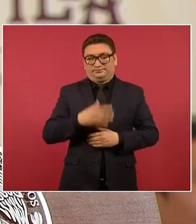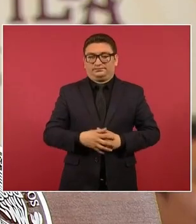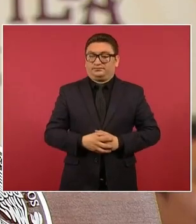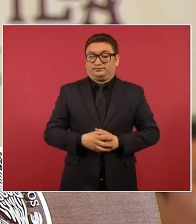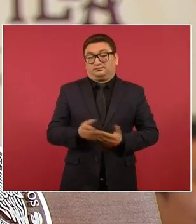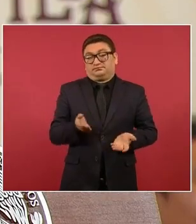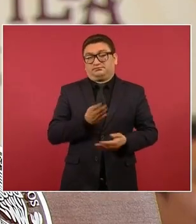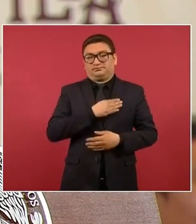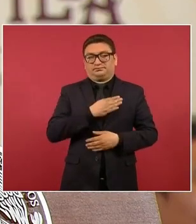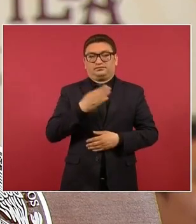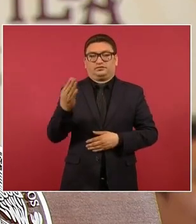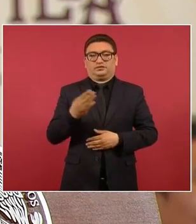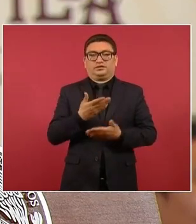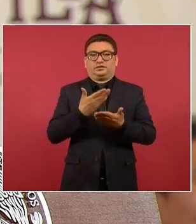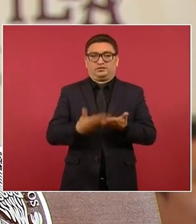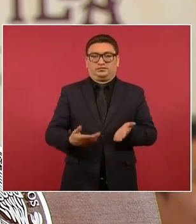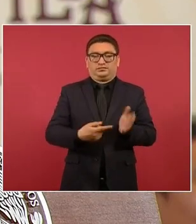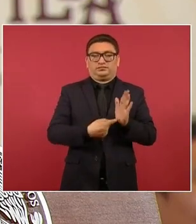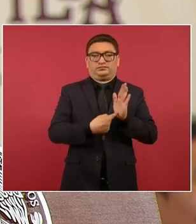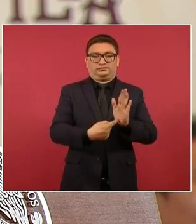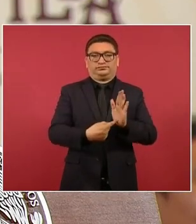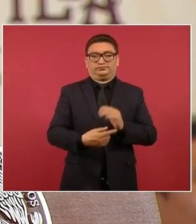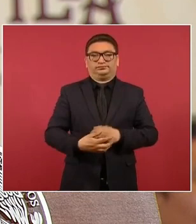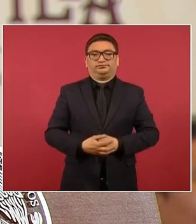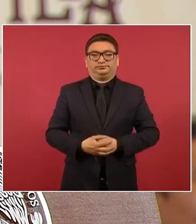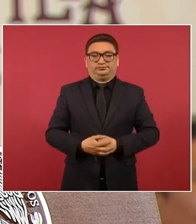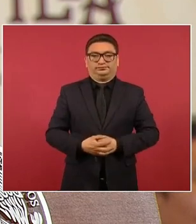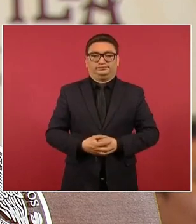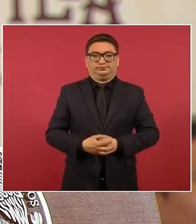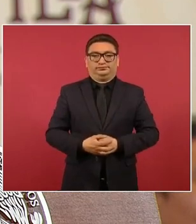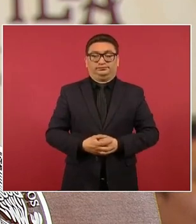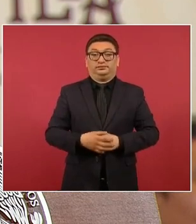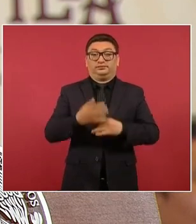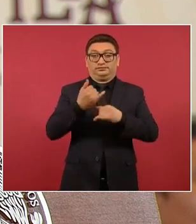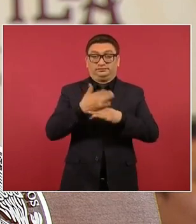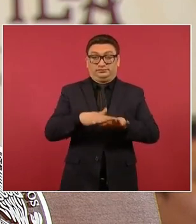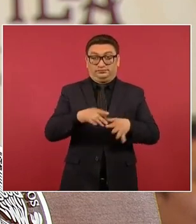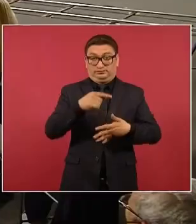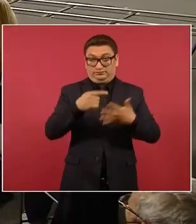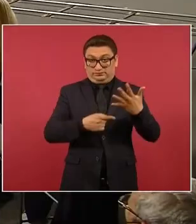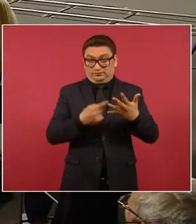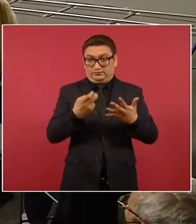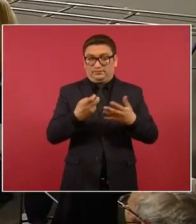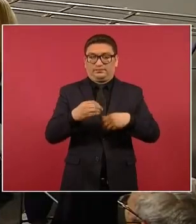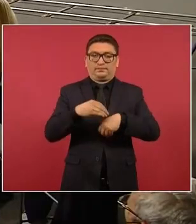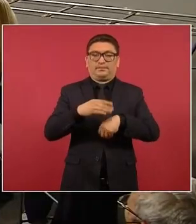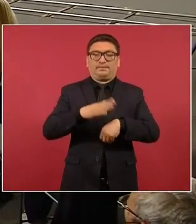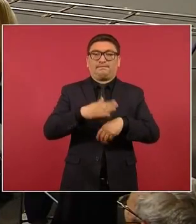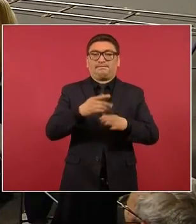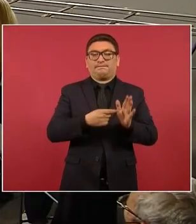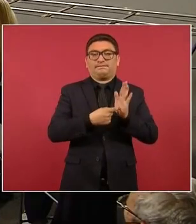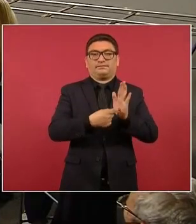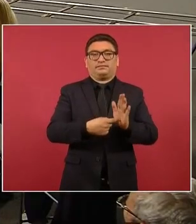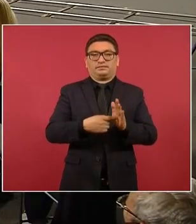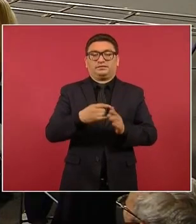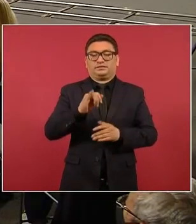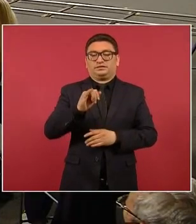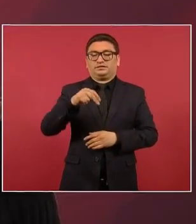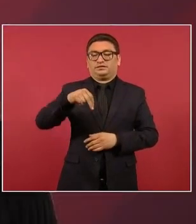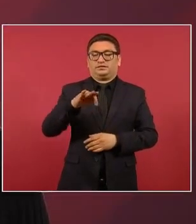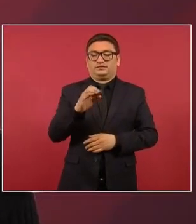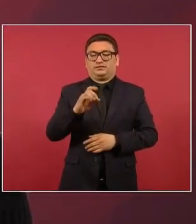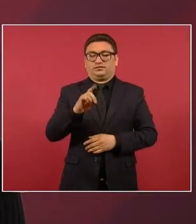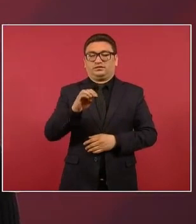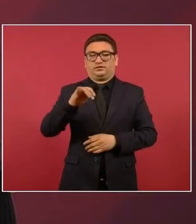Y bueno, vamos a presentarles, además de esta información, una contribución de Infodemia